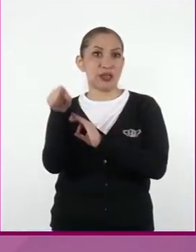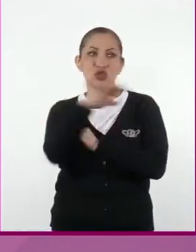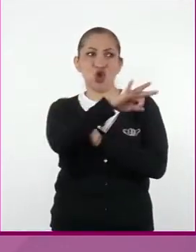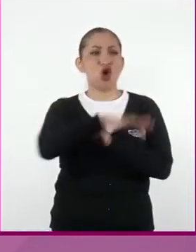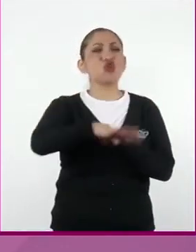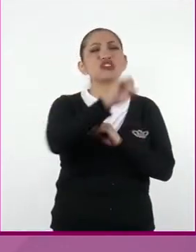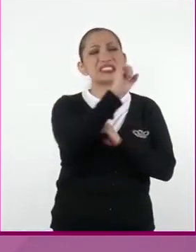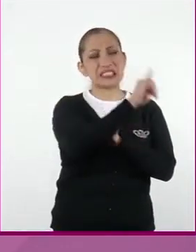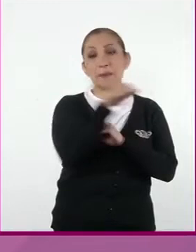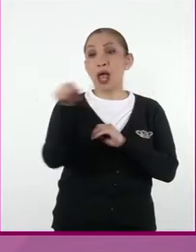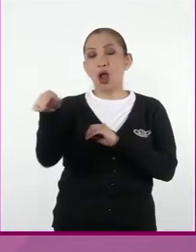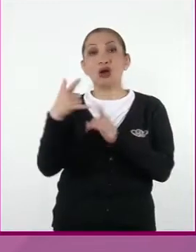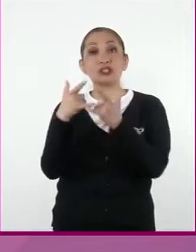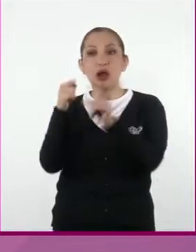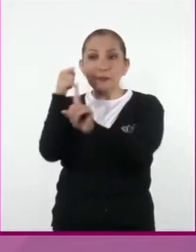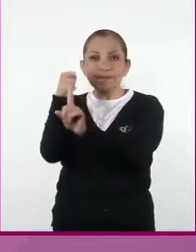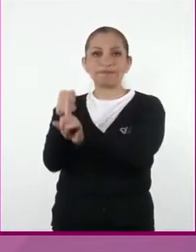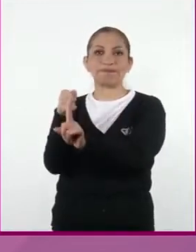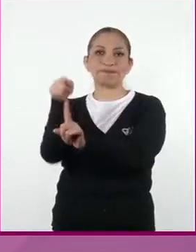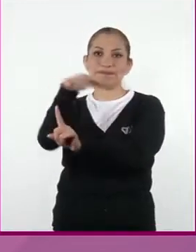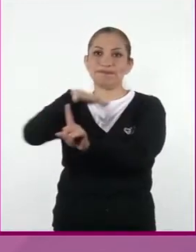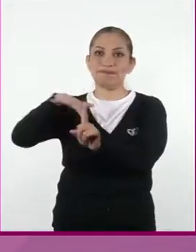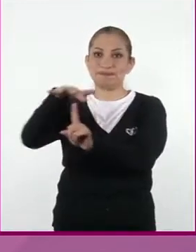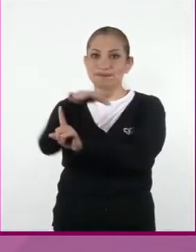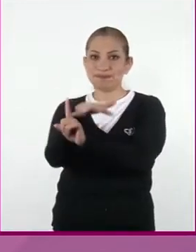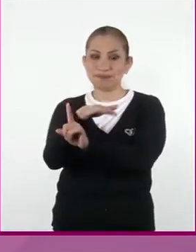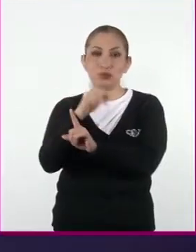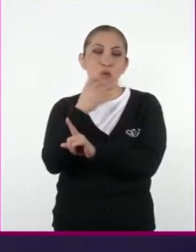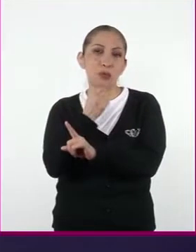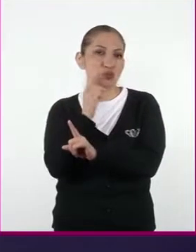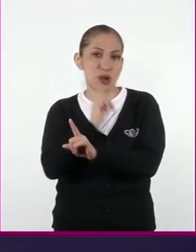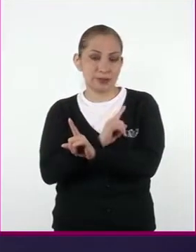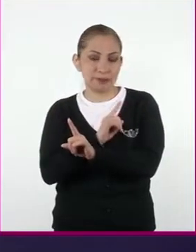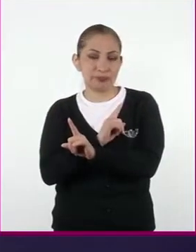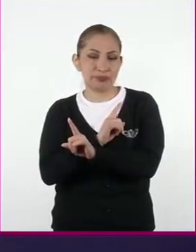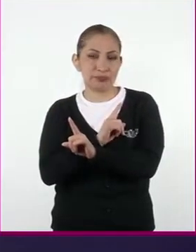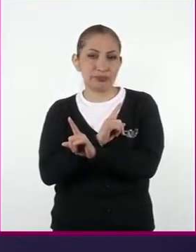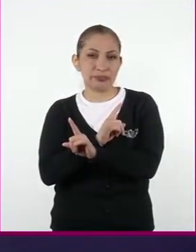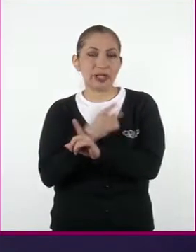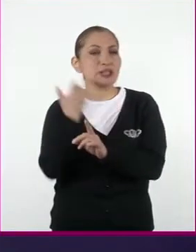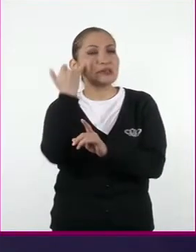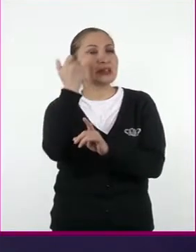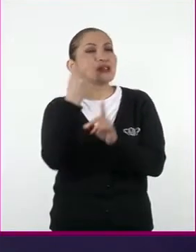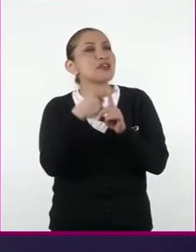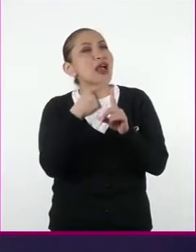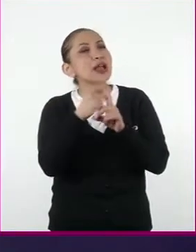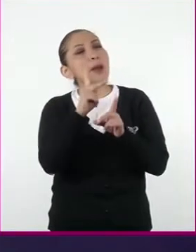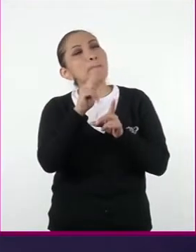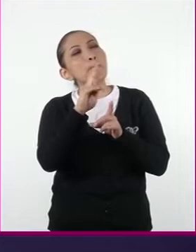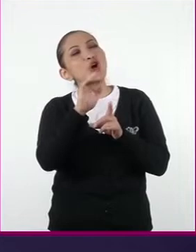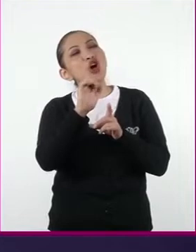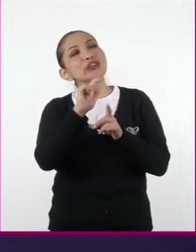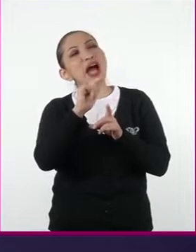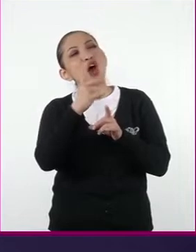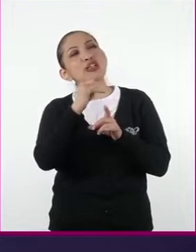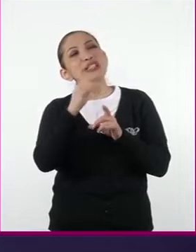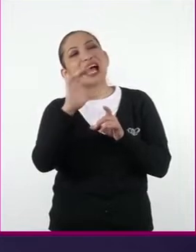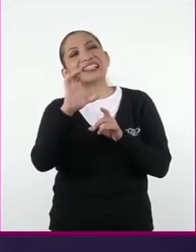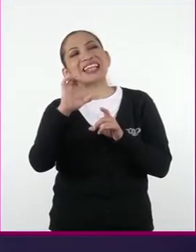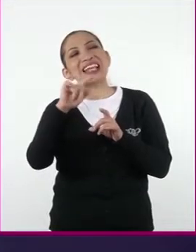de todos porque la historia se desarrolla en torno a él o ella. ¿Quién se te ocurre, Leslie, que puede ser el protagonista en La